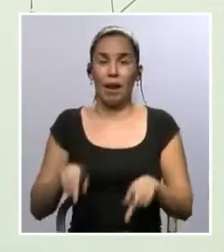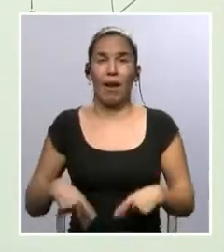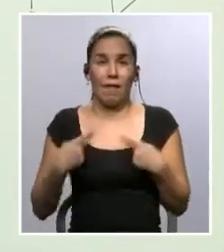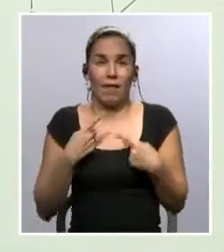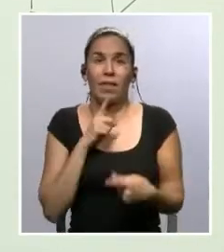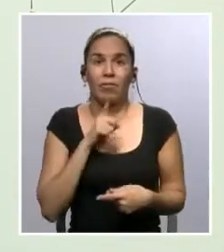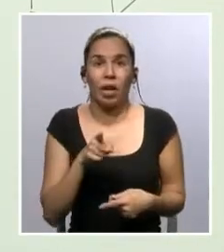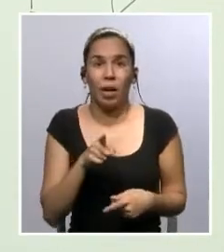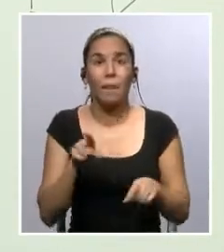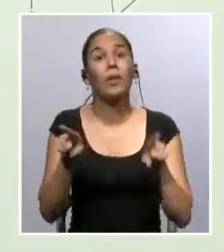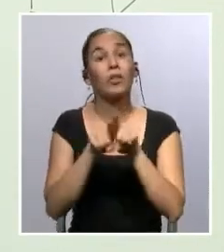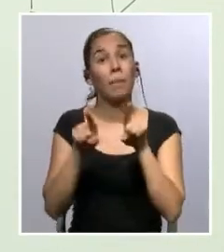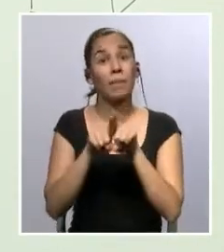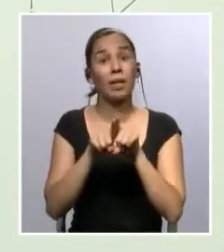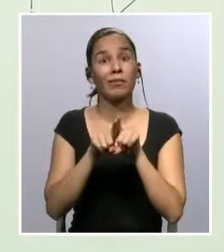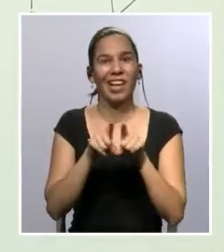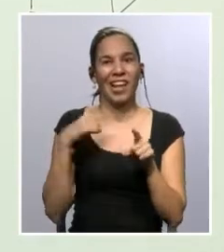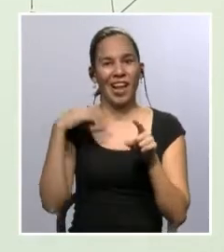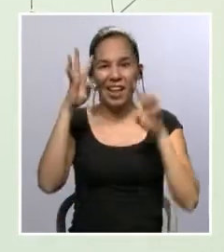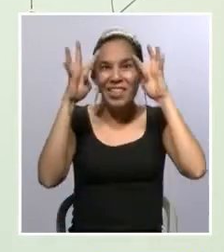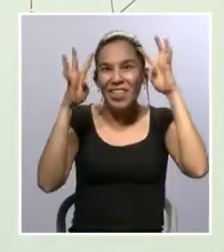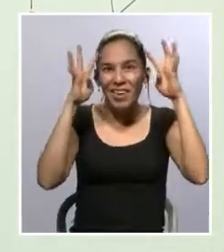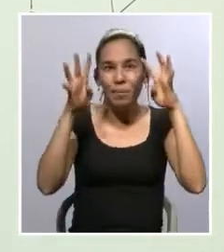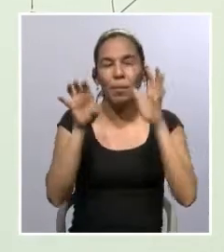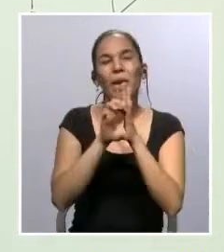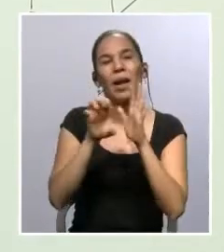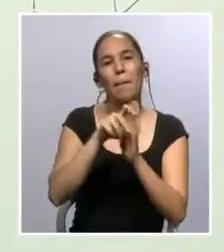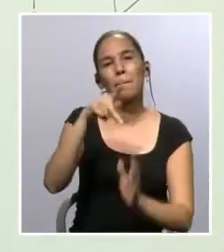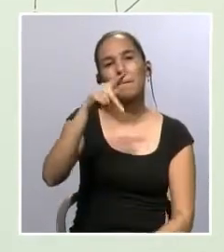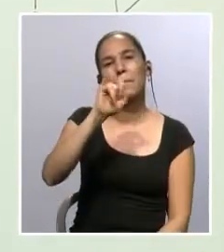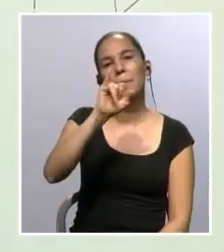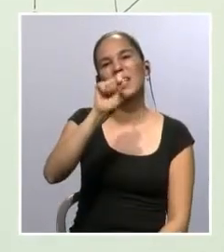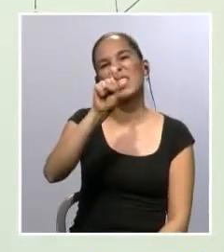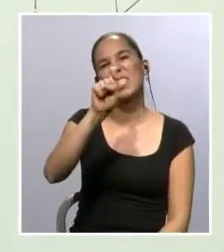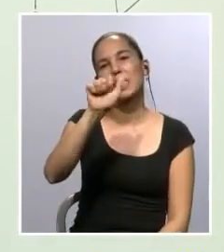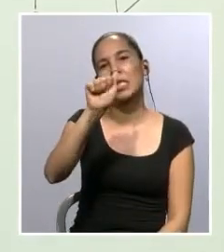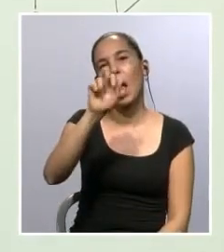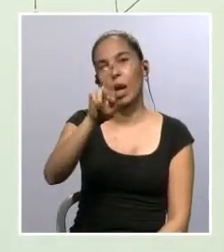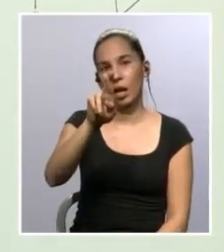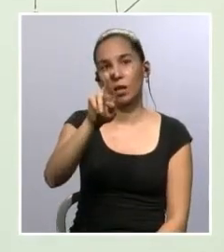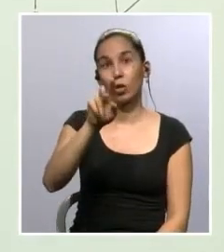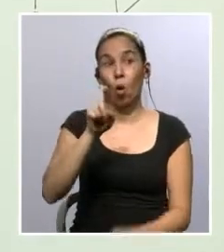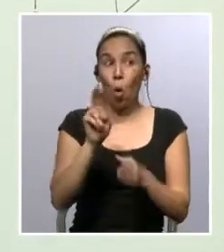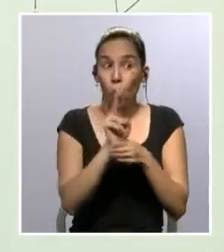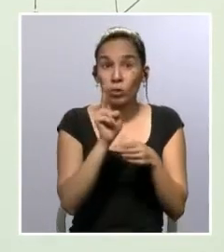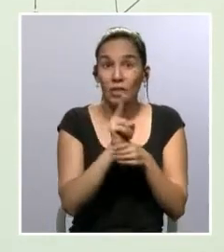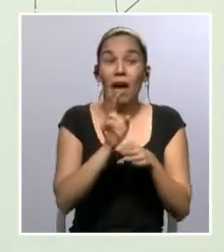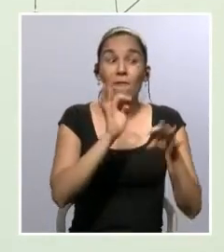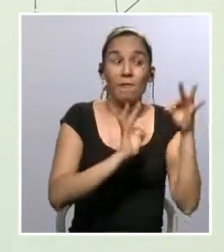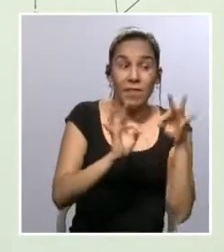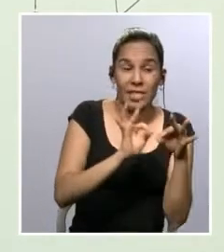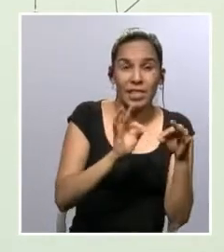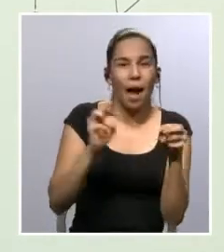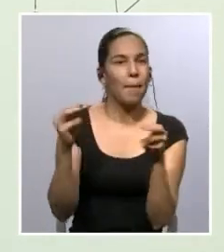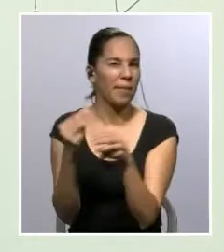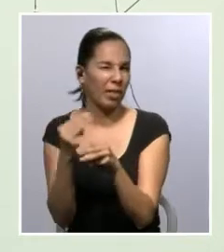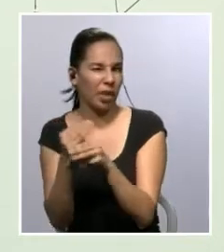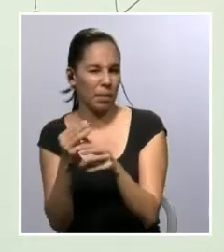Por ejemplo, en Pixar. Pixar utiliza mucha física y matemática. ¿Qué hay si vemos